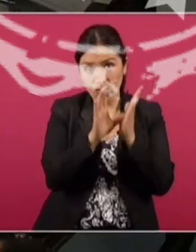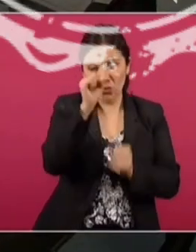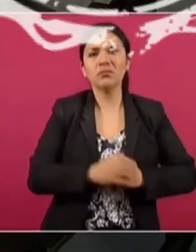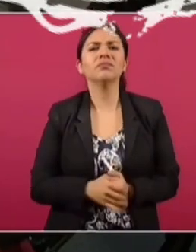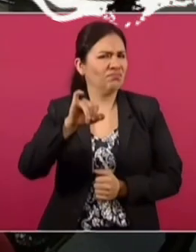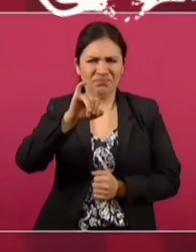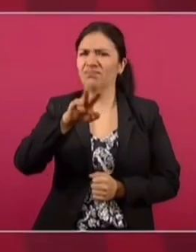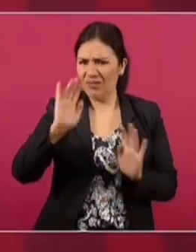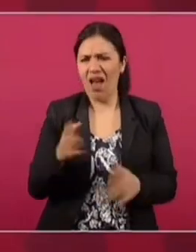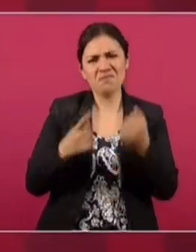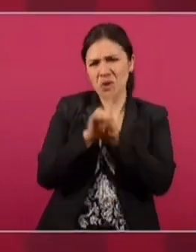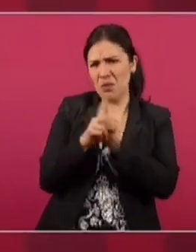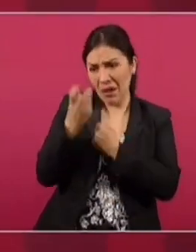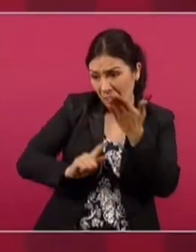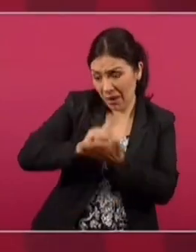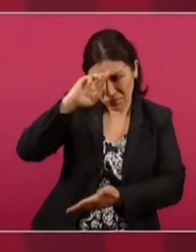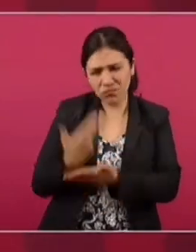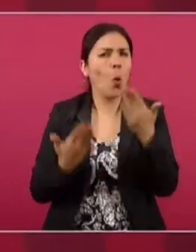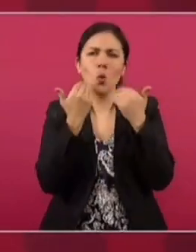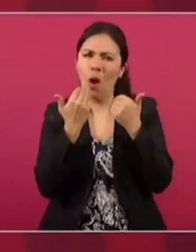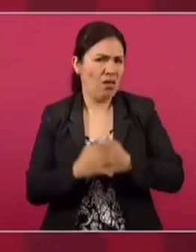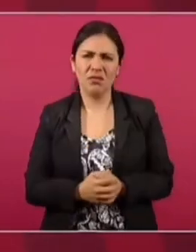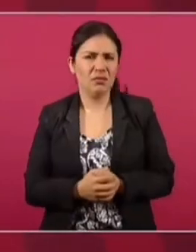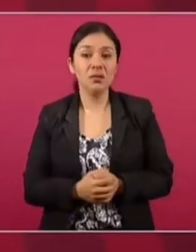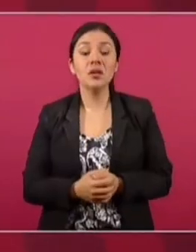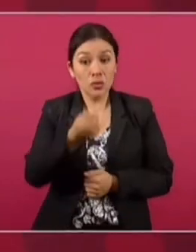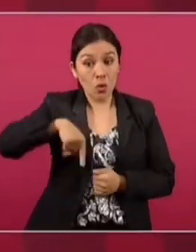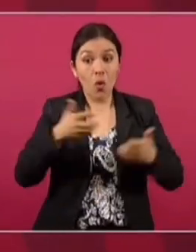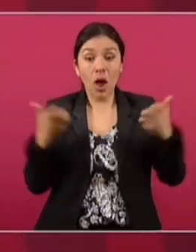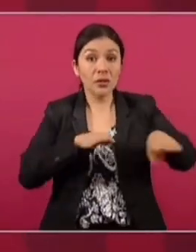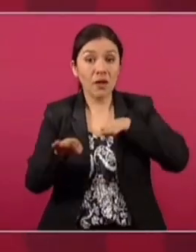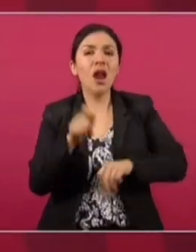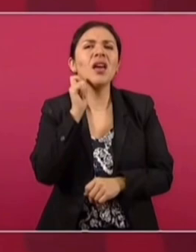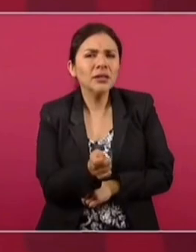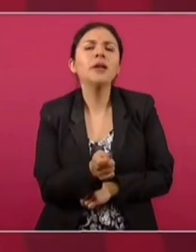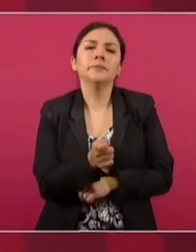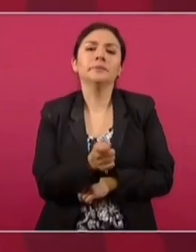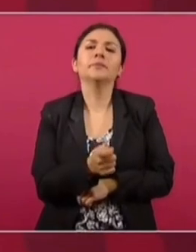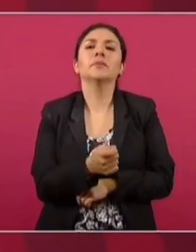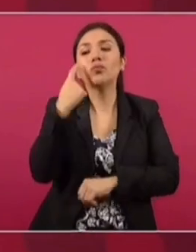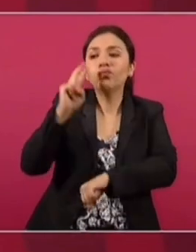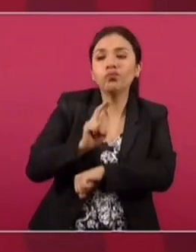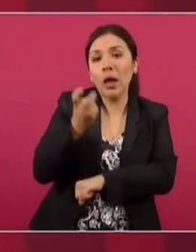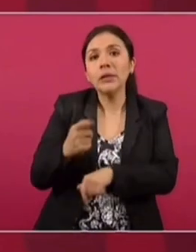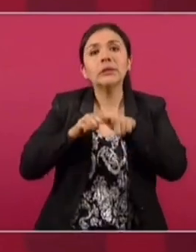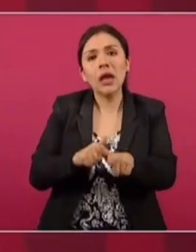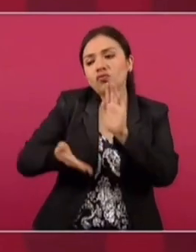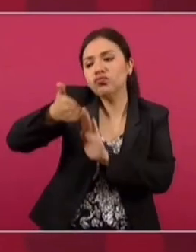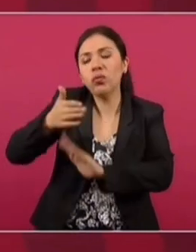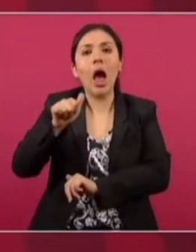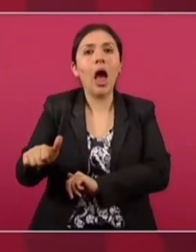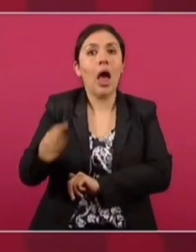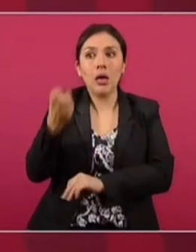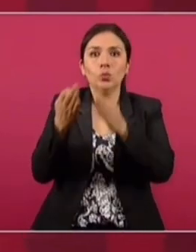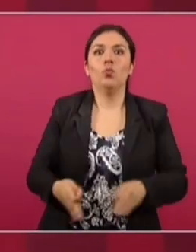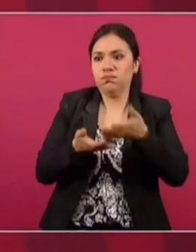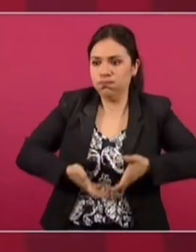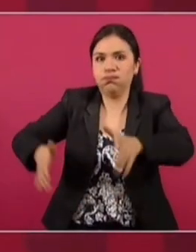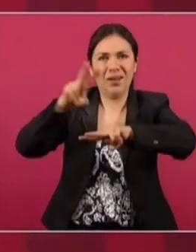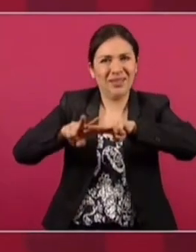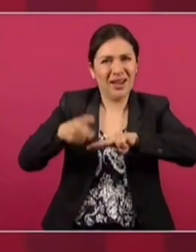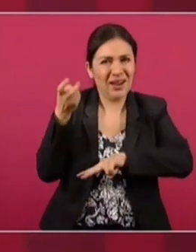Desde luego, no hay ningún problema legal. Lo que se está haciendo es darle continuidad a una obra pública